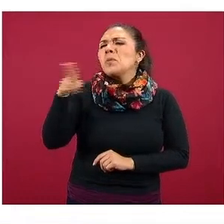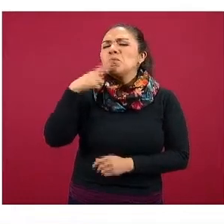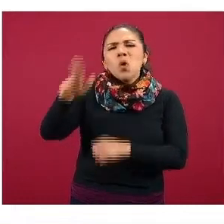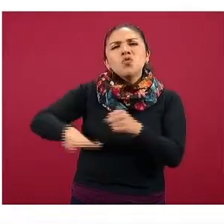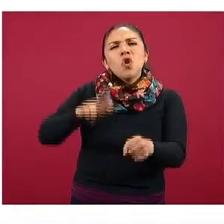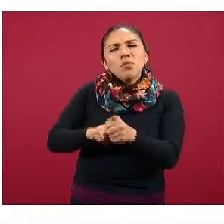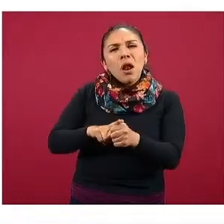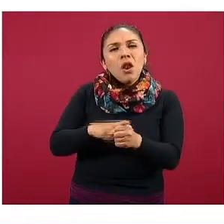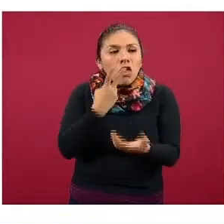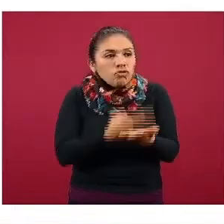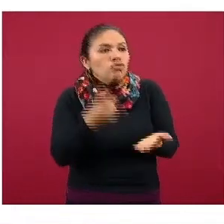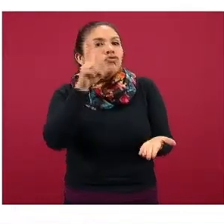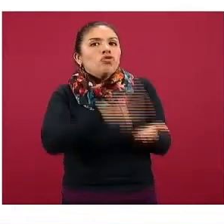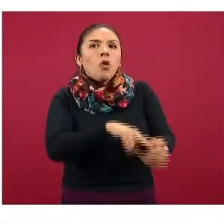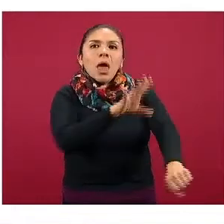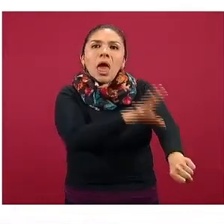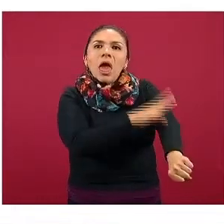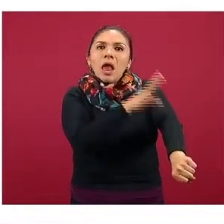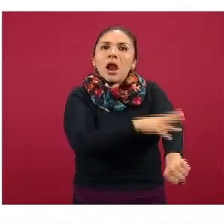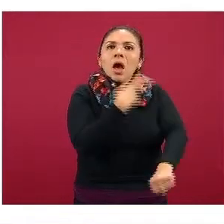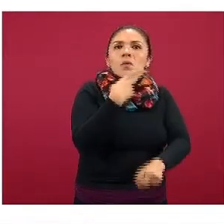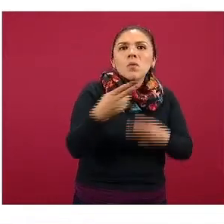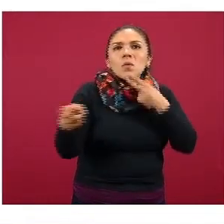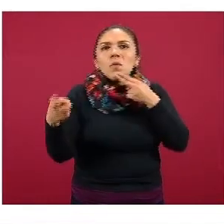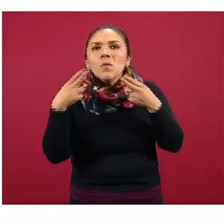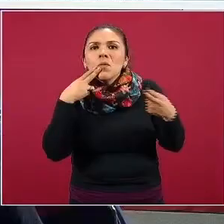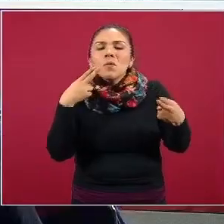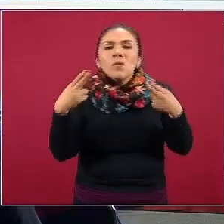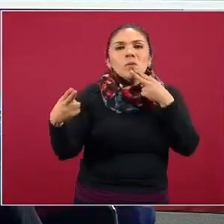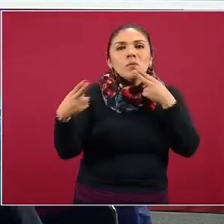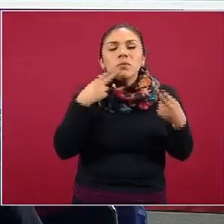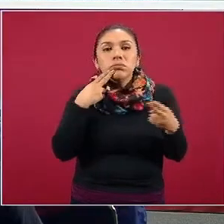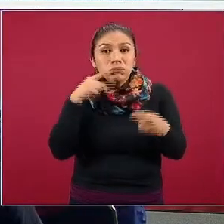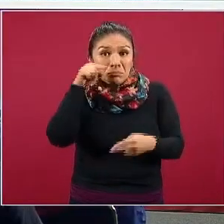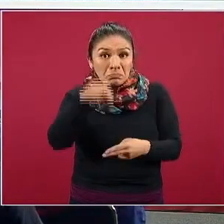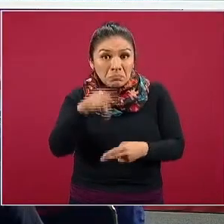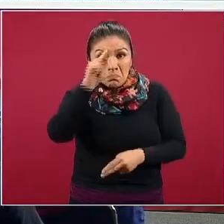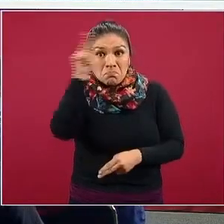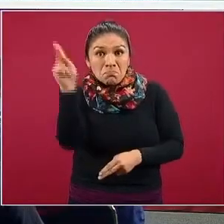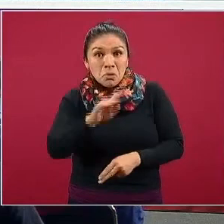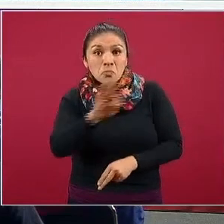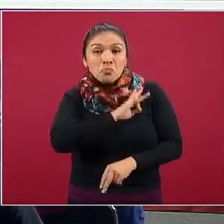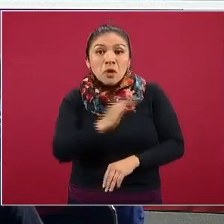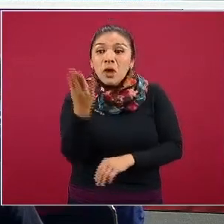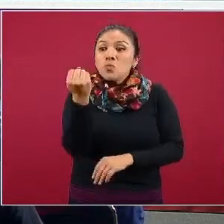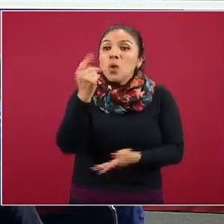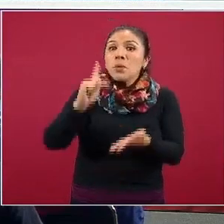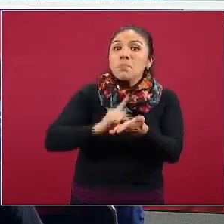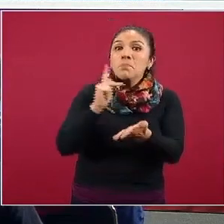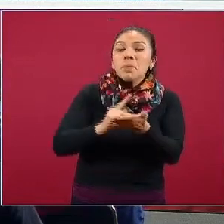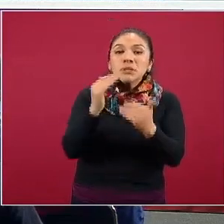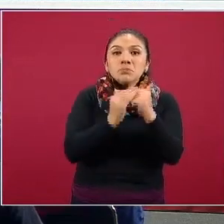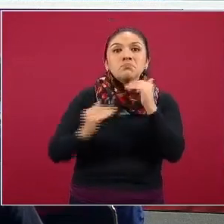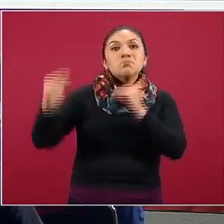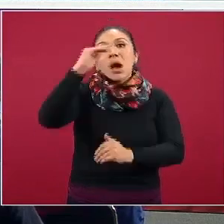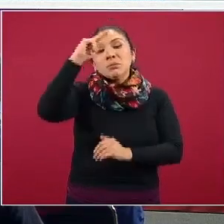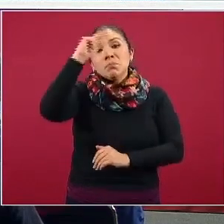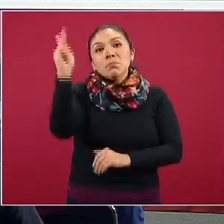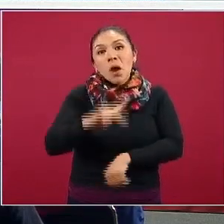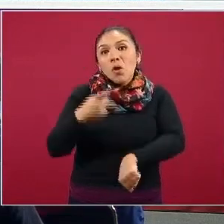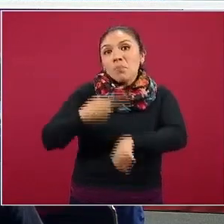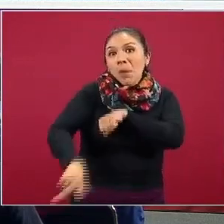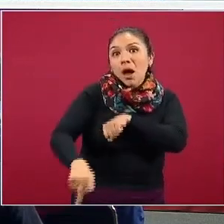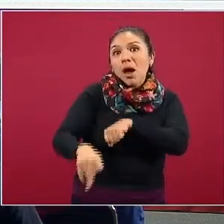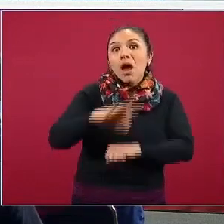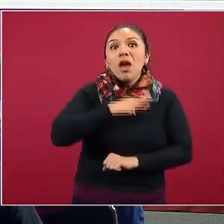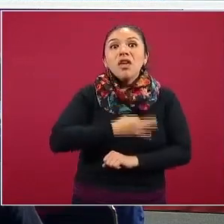y además utilizan dispositivos electrónicos que incrementan hasta 9 veces el riesgo de